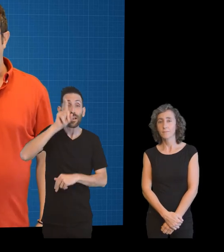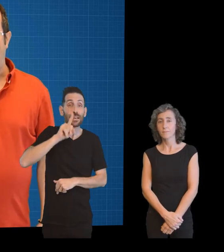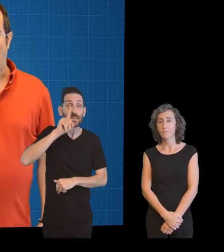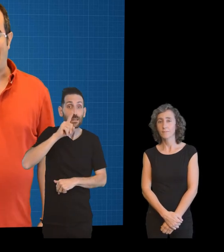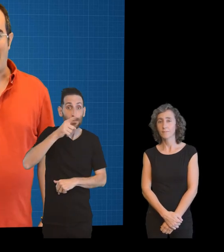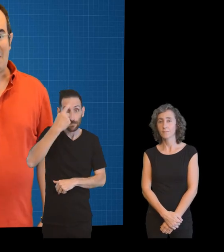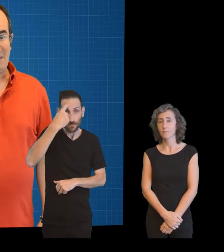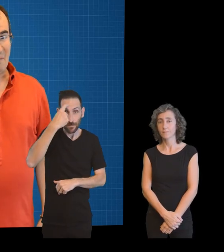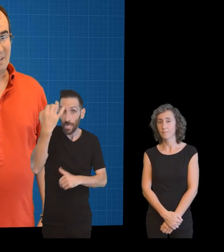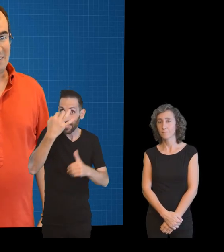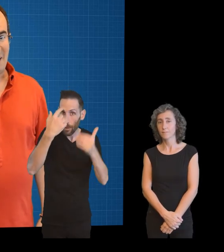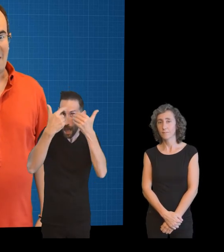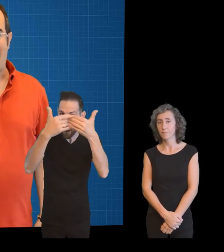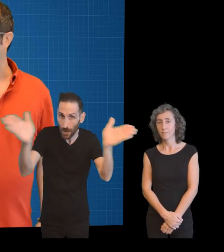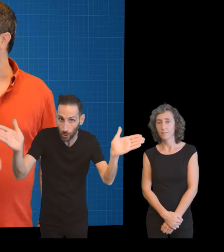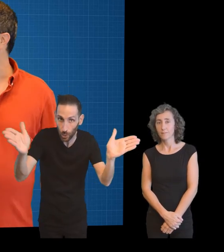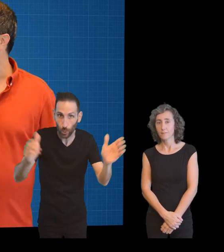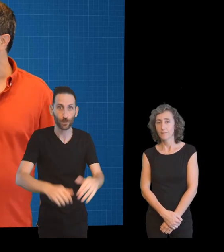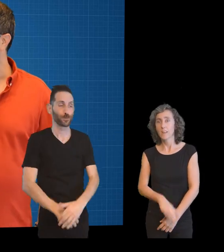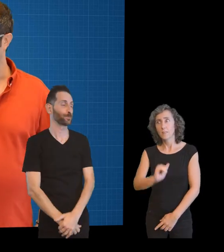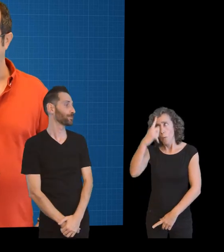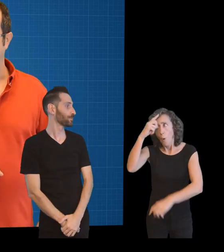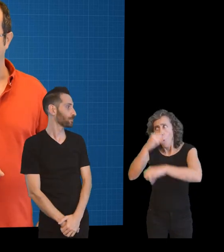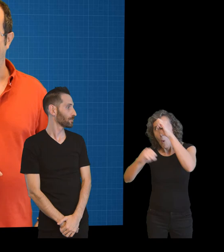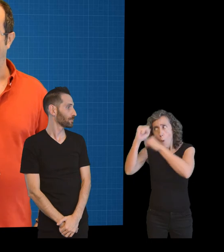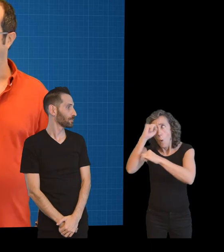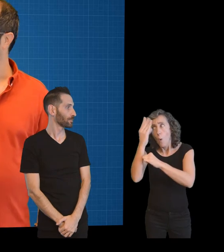que ter a mente aberta. Sí, pero